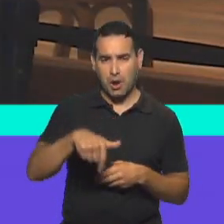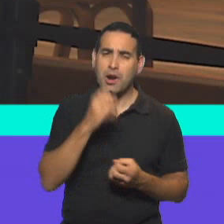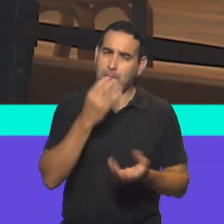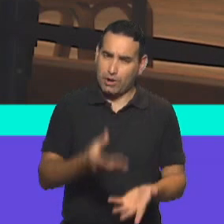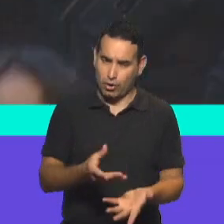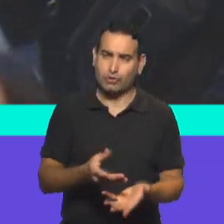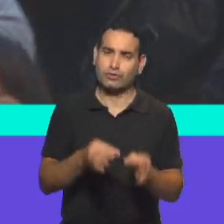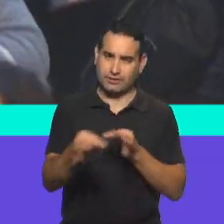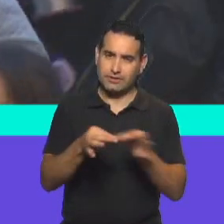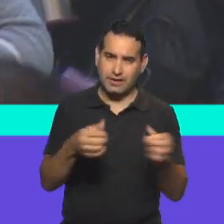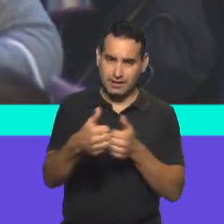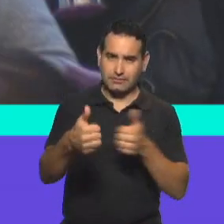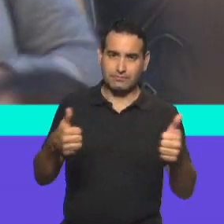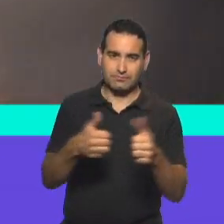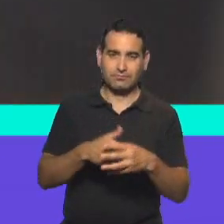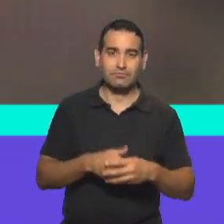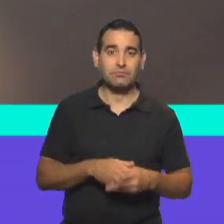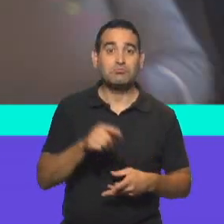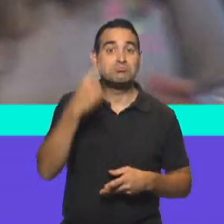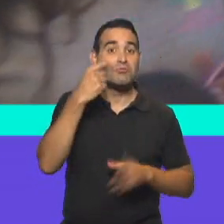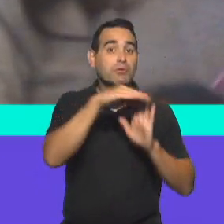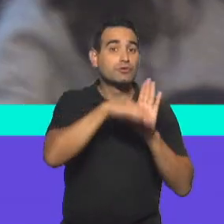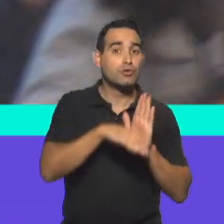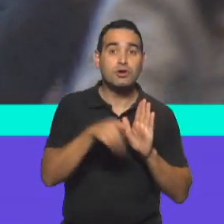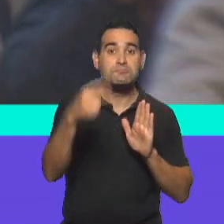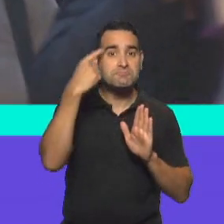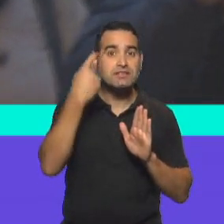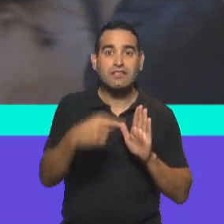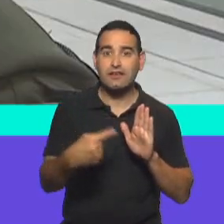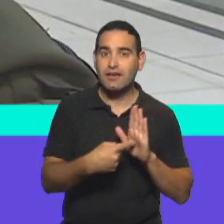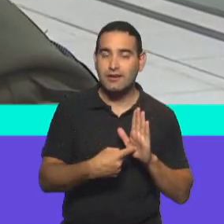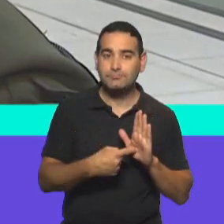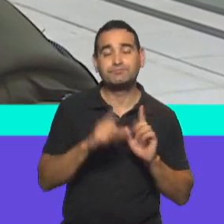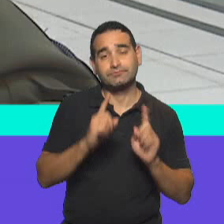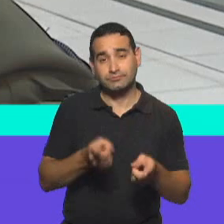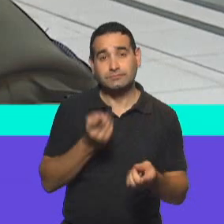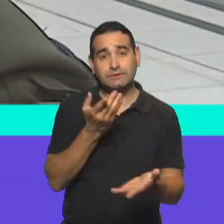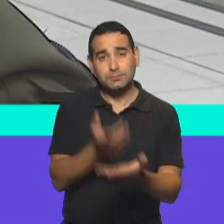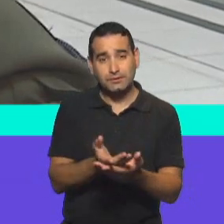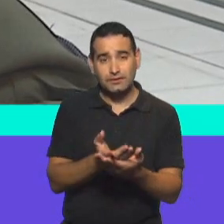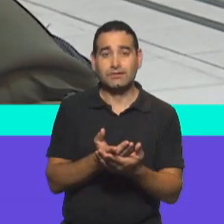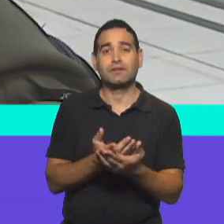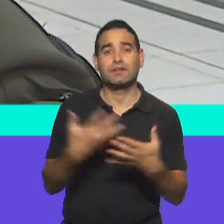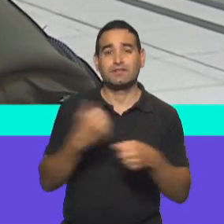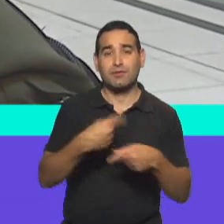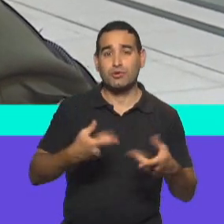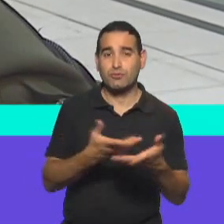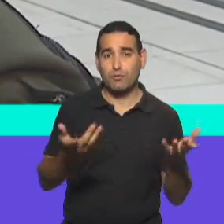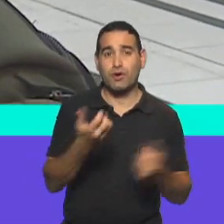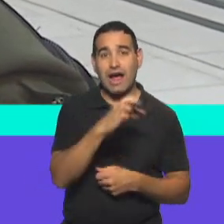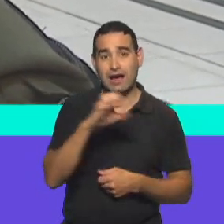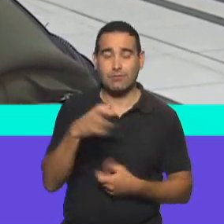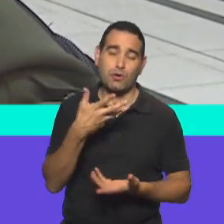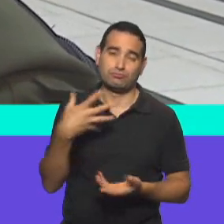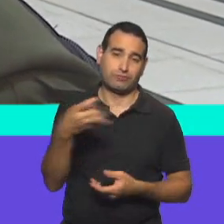bastante distanciamiento. ¿Cómo te ves las nuevas restricciones y demás y el pedido también para que sigan viajando en transporte público a través de la aplicación Reserva